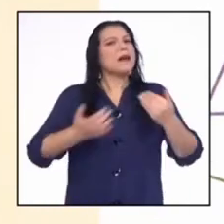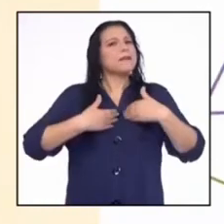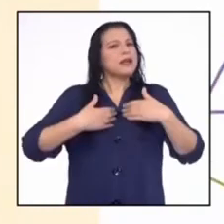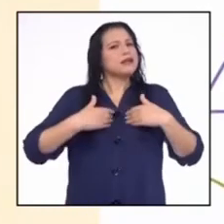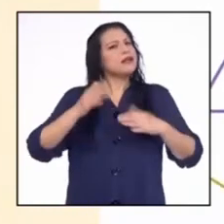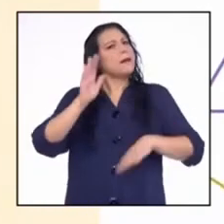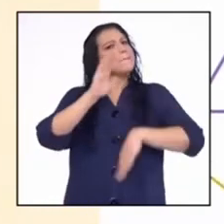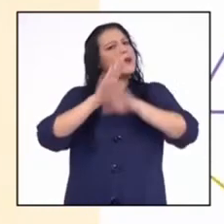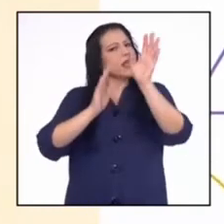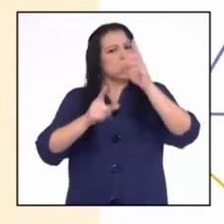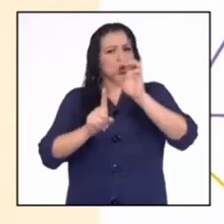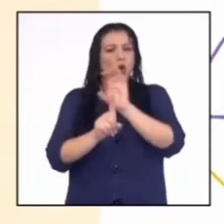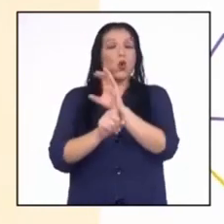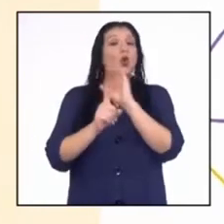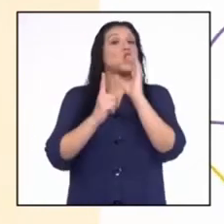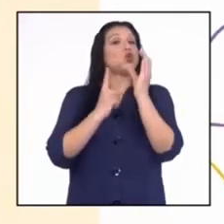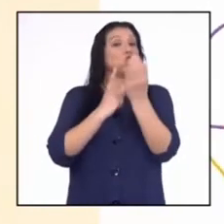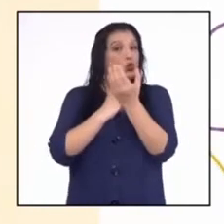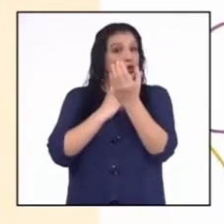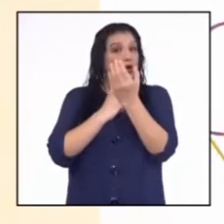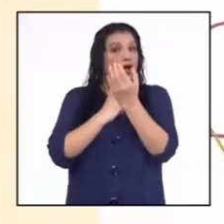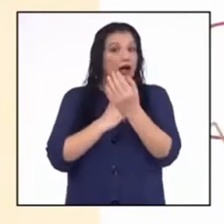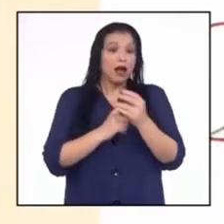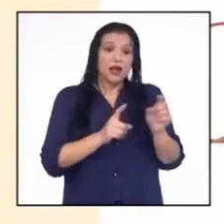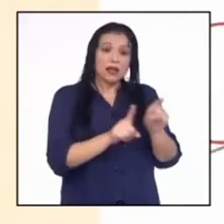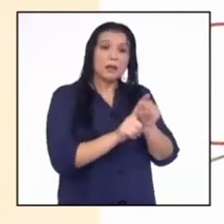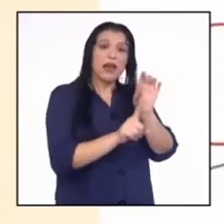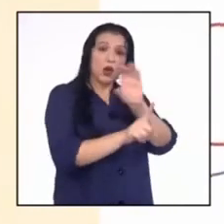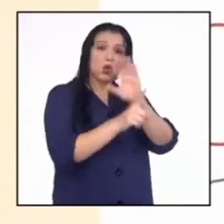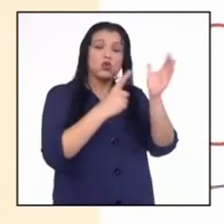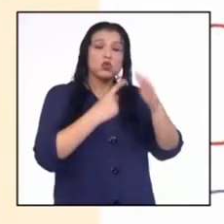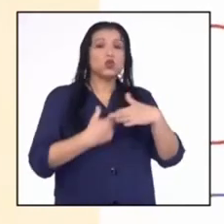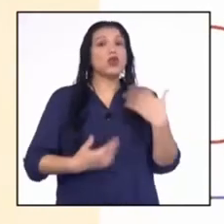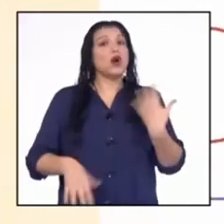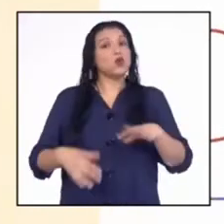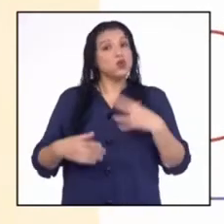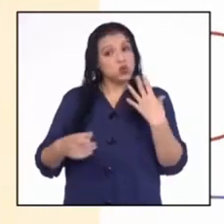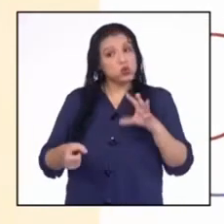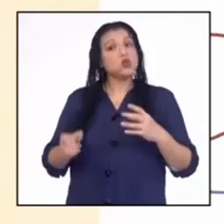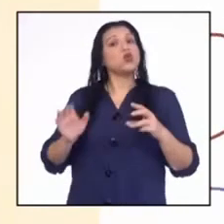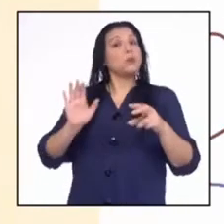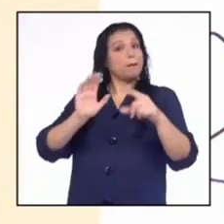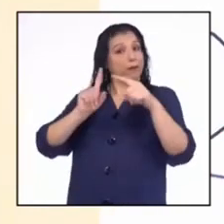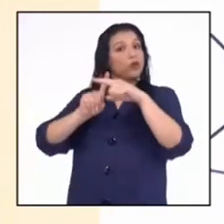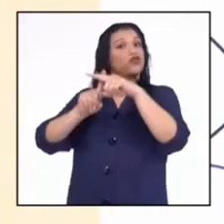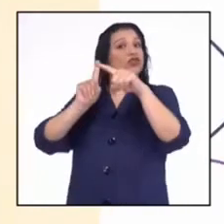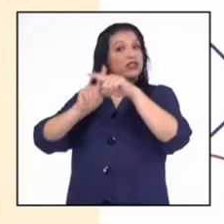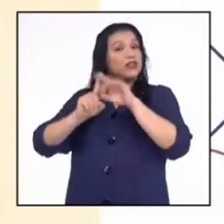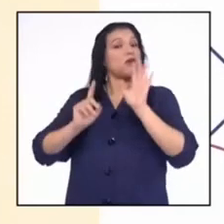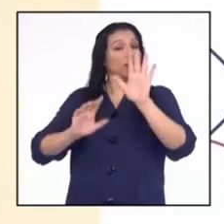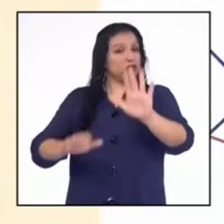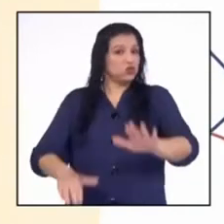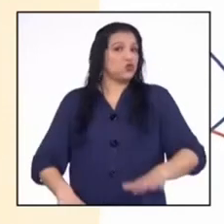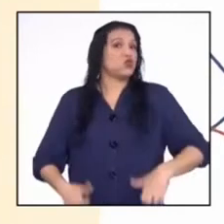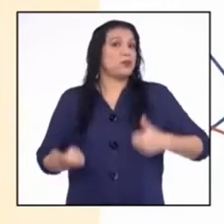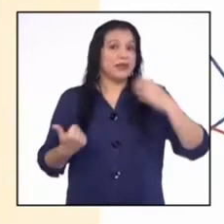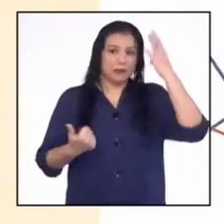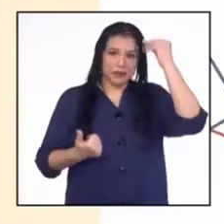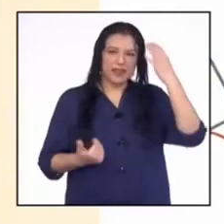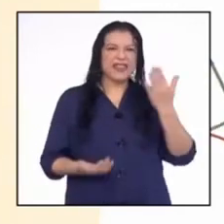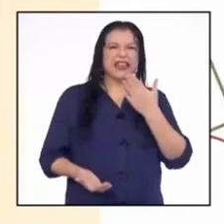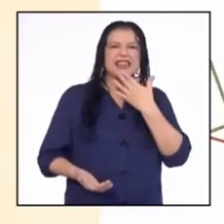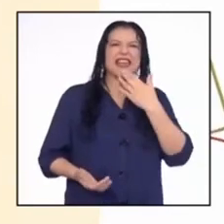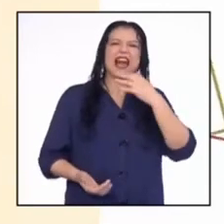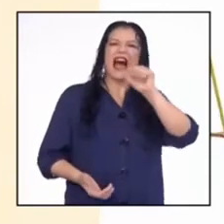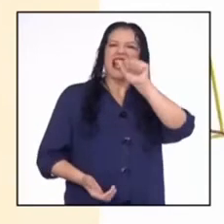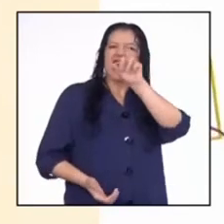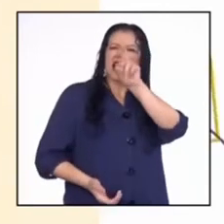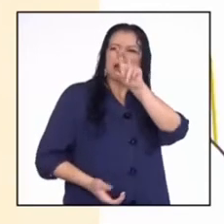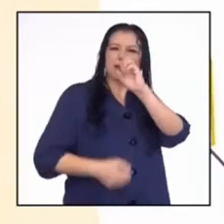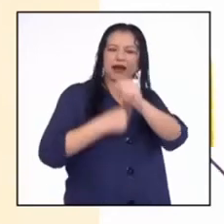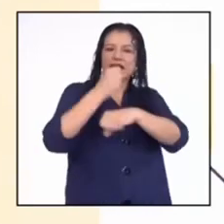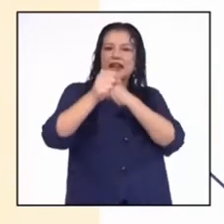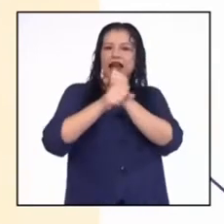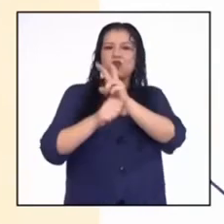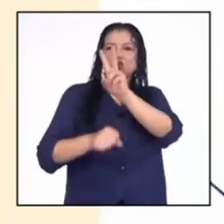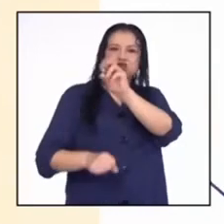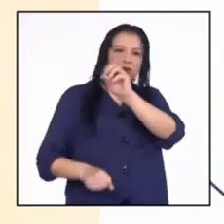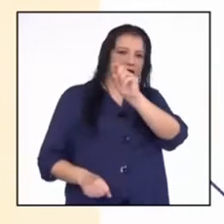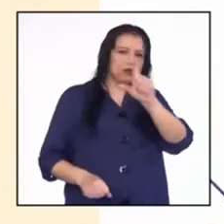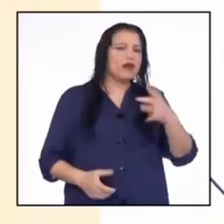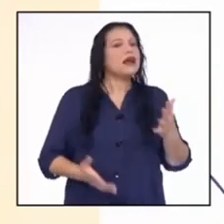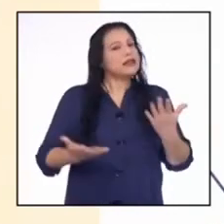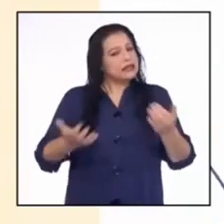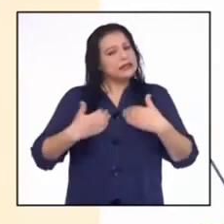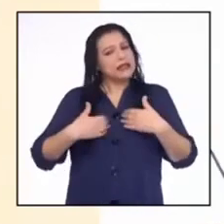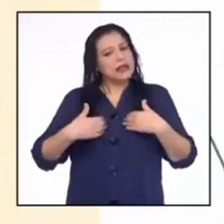mayor cultura. Y la cultura puede afectar positivamente sus vivencias, como dice Araníbar en 2019. Así podremos